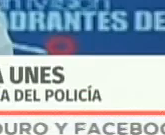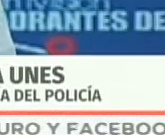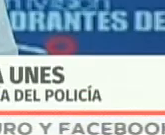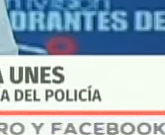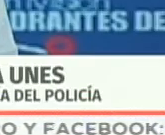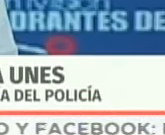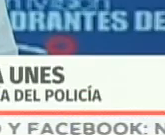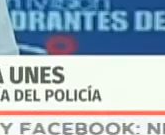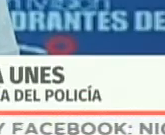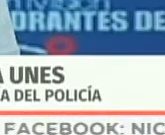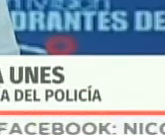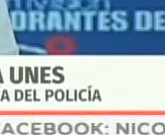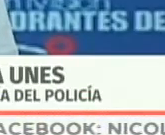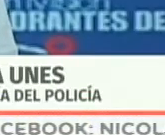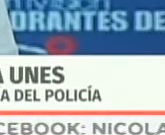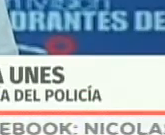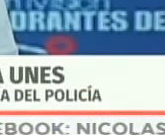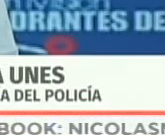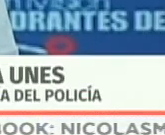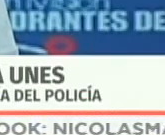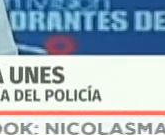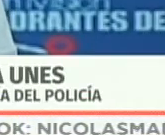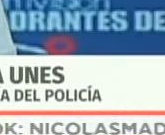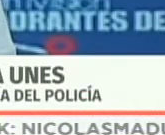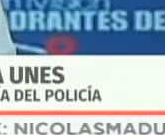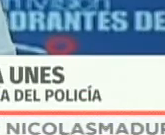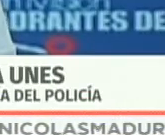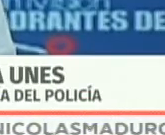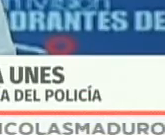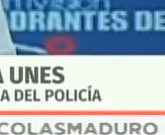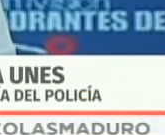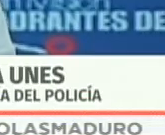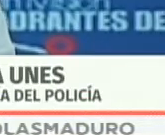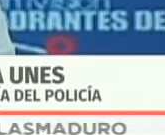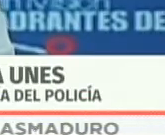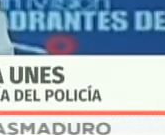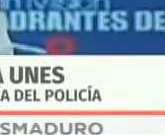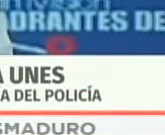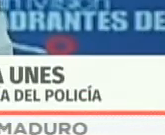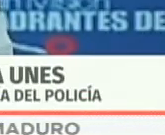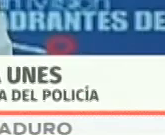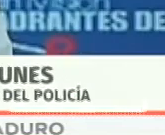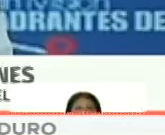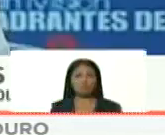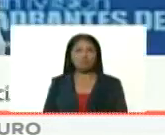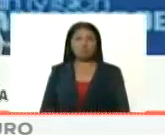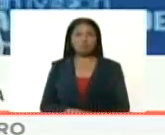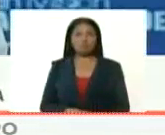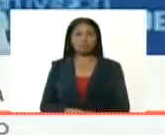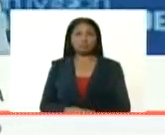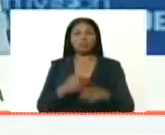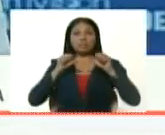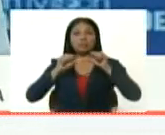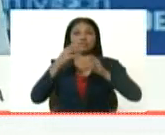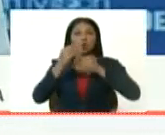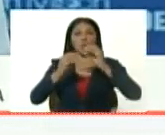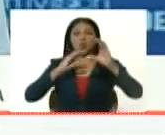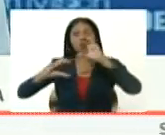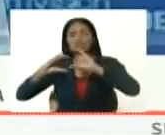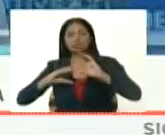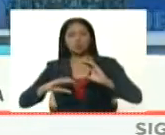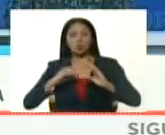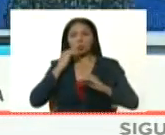Usted como comandante general de la Policía Nacional Bolivariana, cuidando los cuadrantes de paz, estableciendo comunicación con